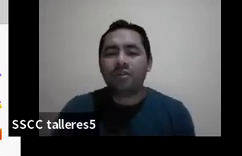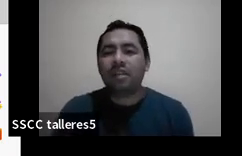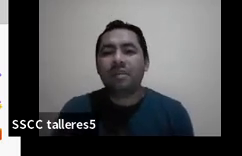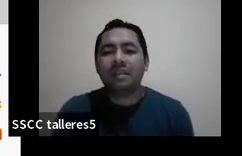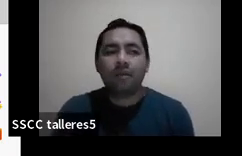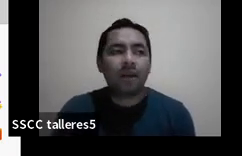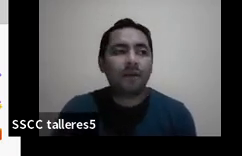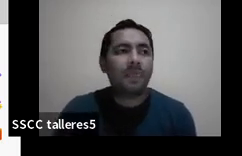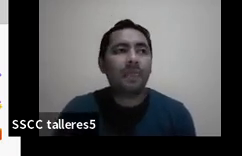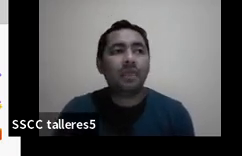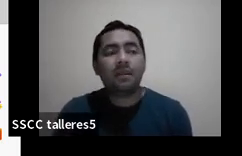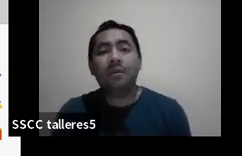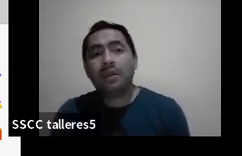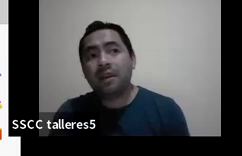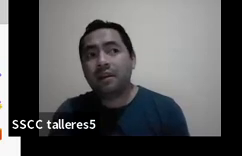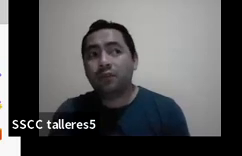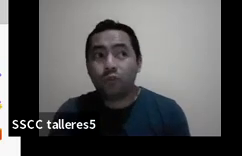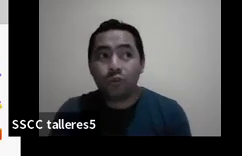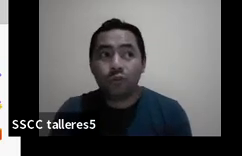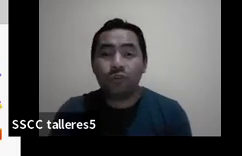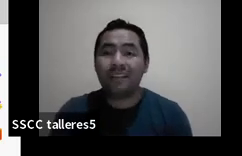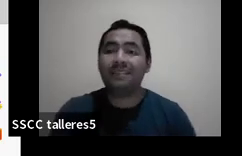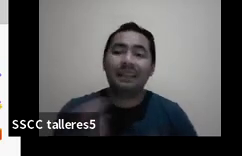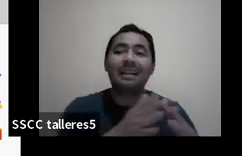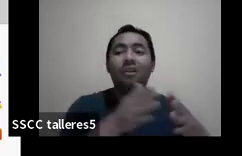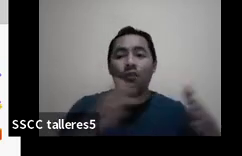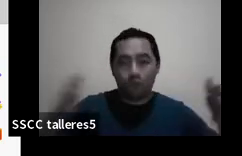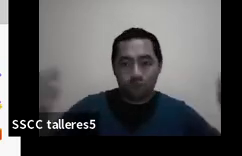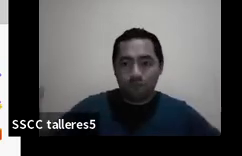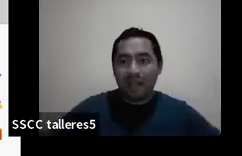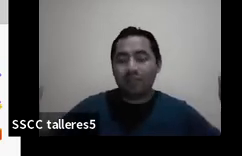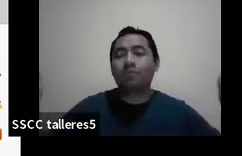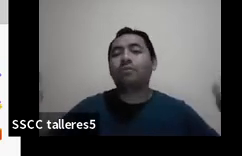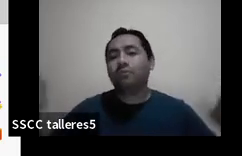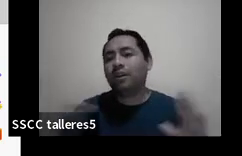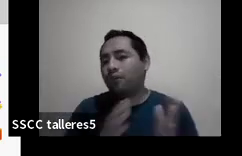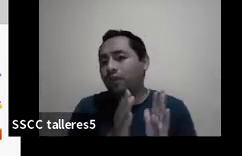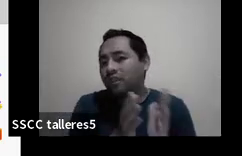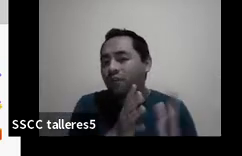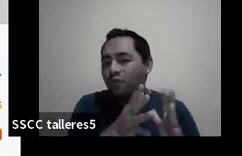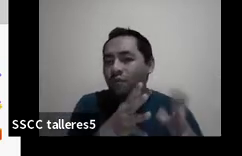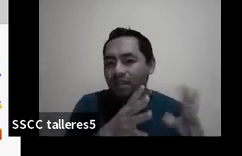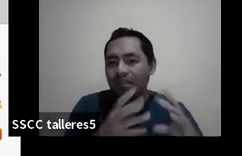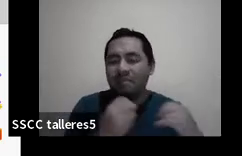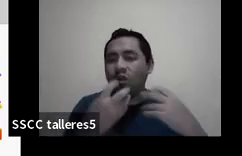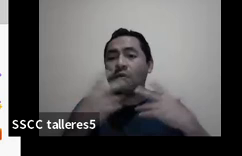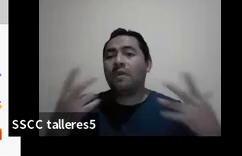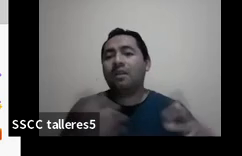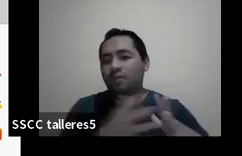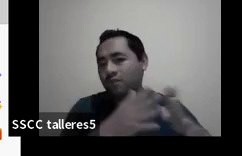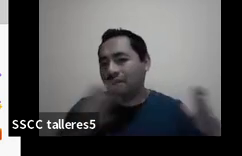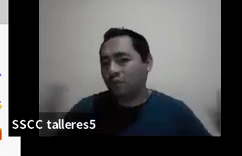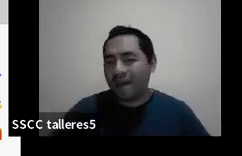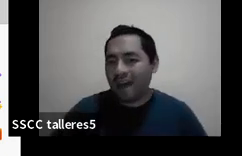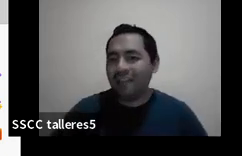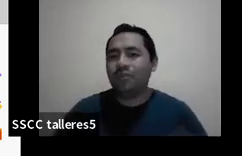el proceso de terapia del lenguaje. Como le dije, es costoso, es de largo plazo, ya no es que con un mes ya mi hijo va a